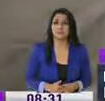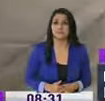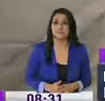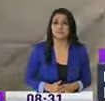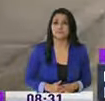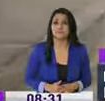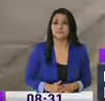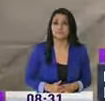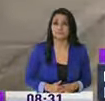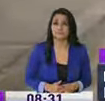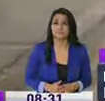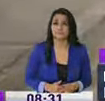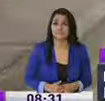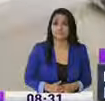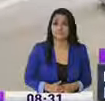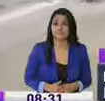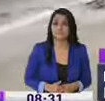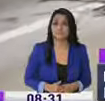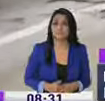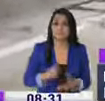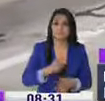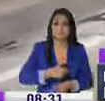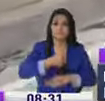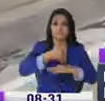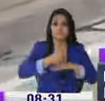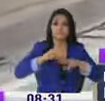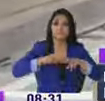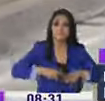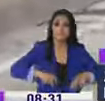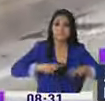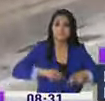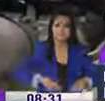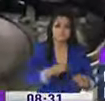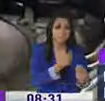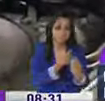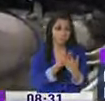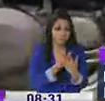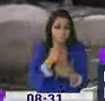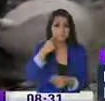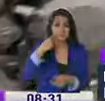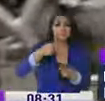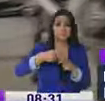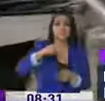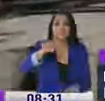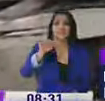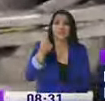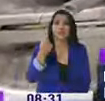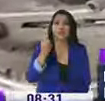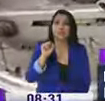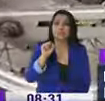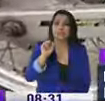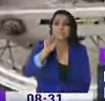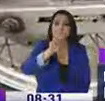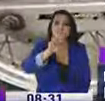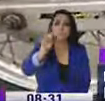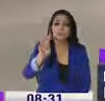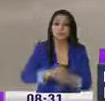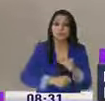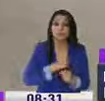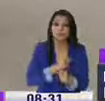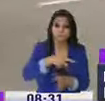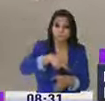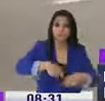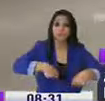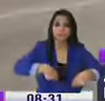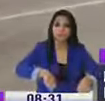Esto dio paso a que los investigadores puedan conocer que la trágica muerte de Luis Miguel Uchaure Caicedo, de 22 años,